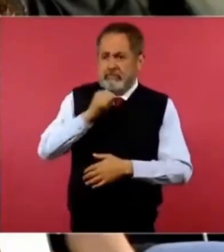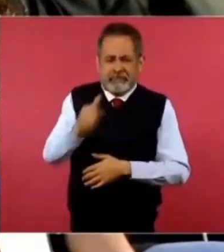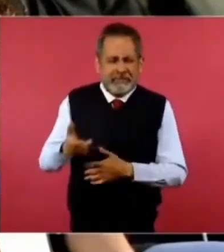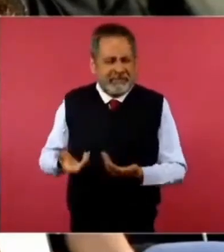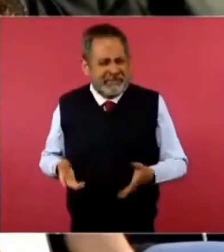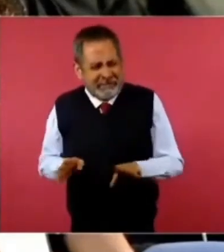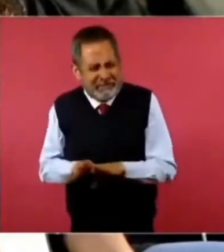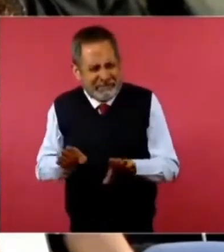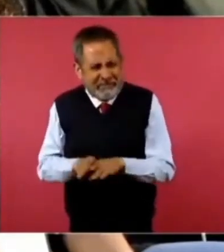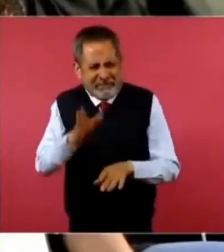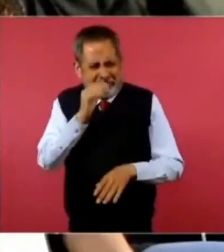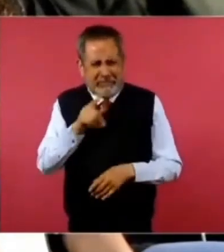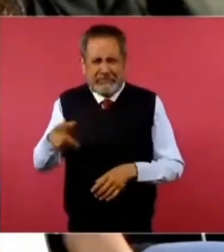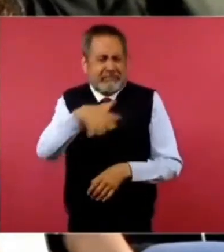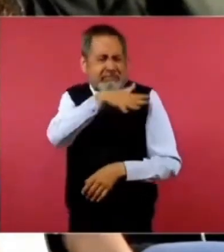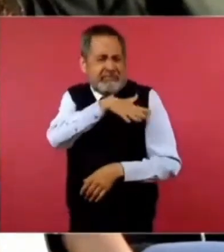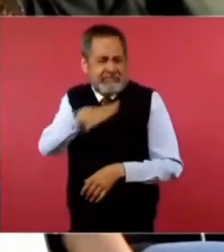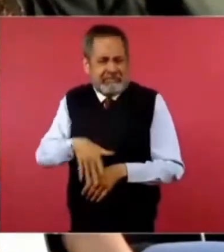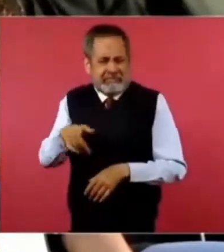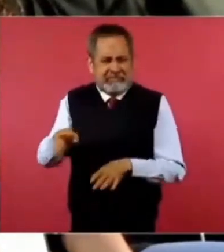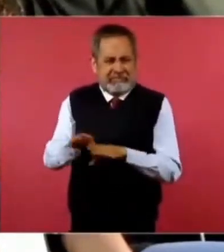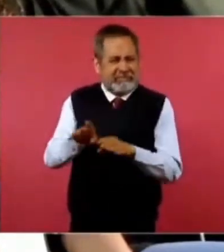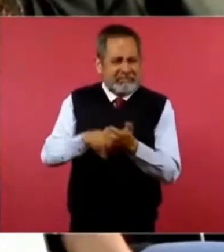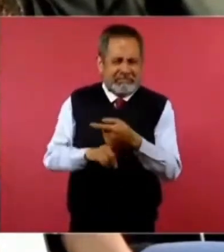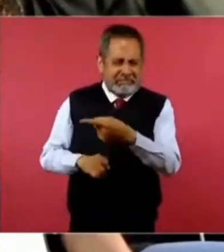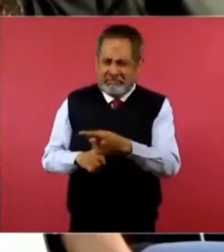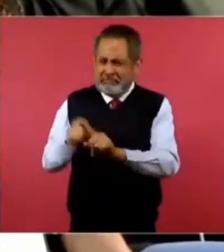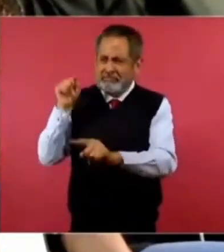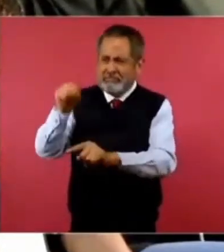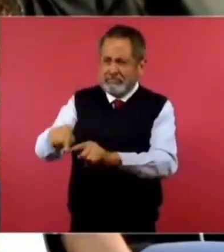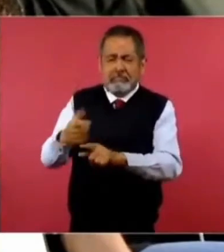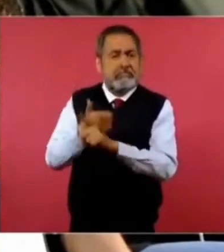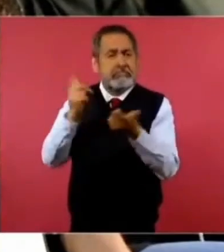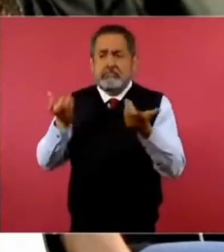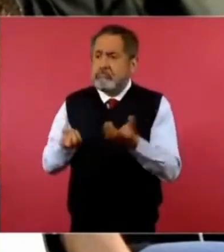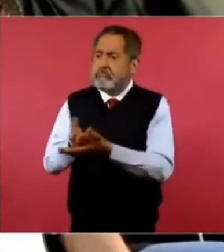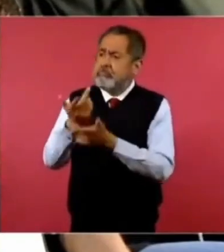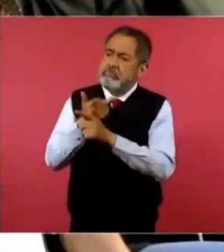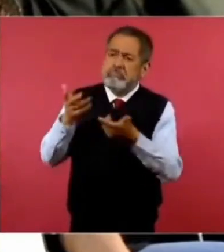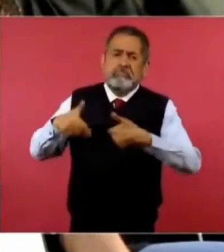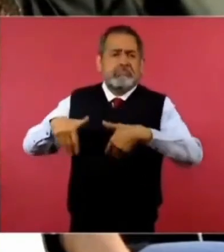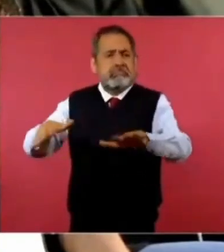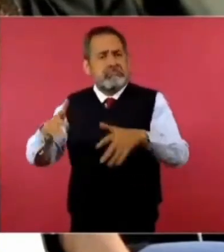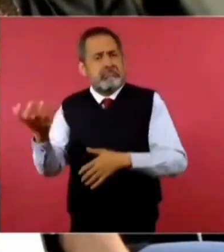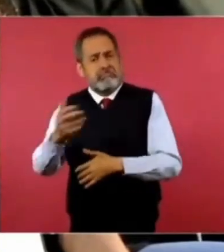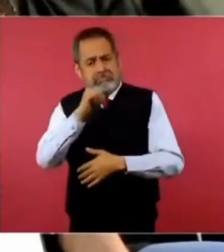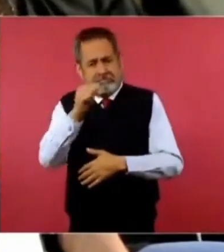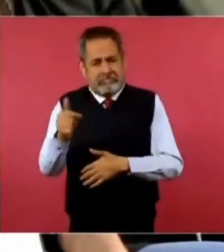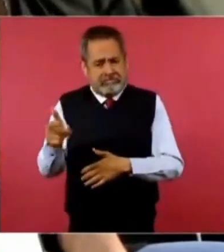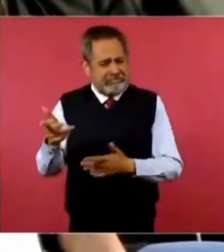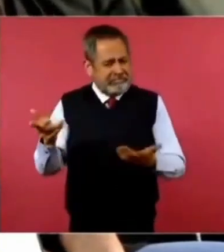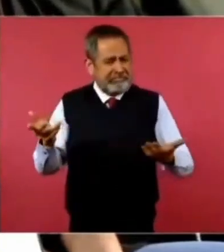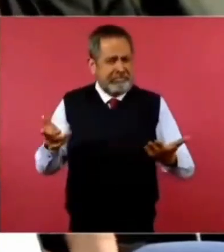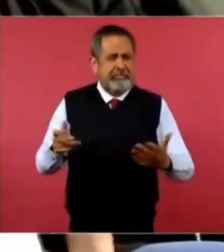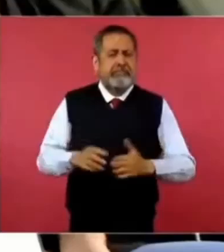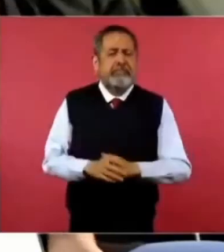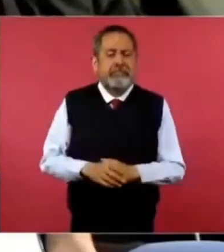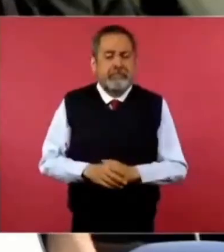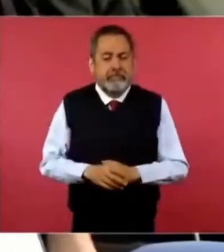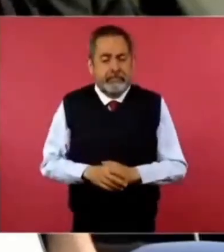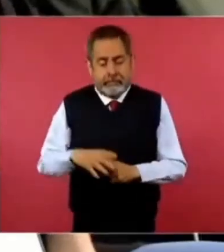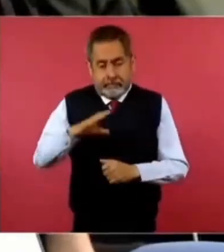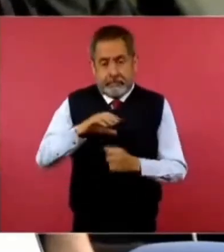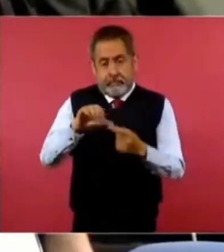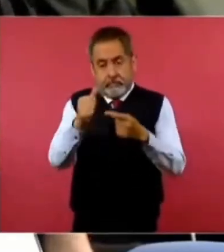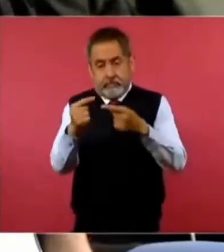es posible que ese general esté ahí libre como si no hubiera hecho absolutamente nada? Si hay